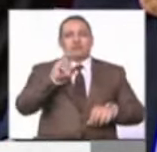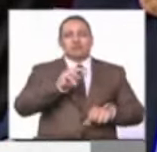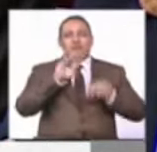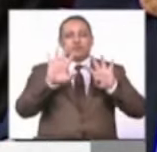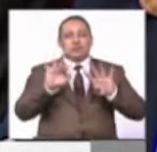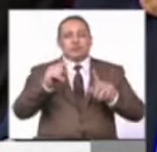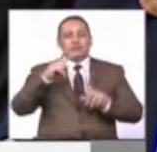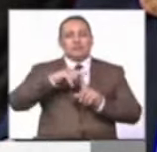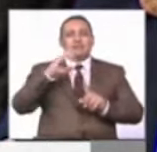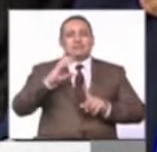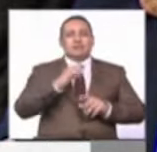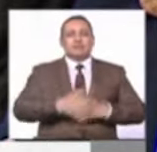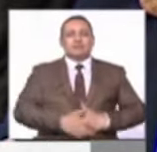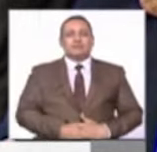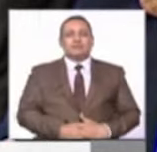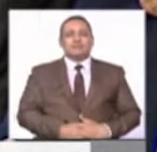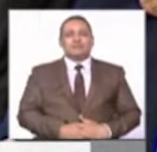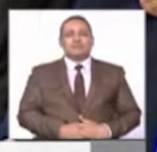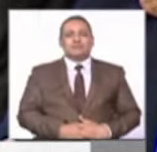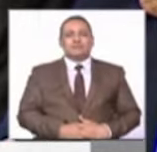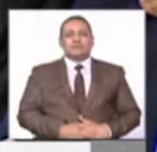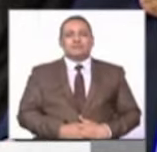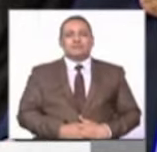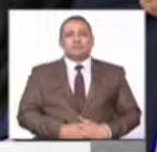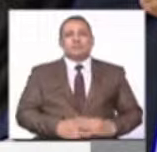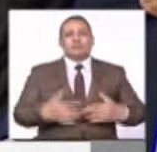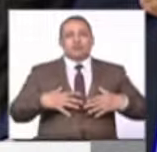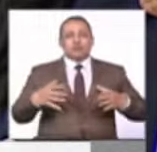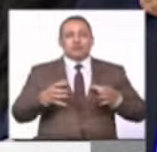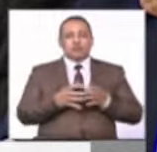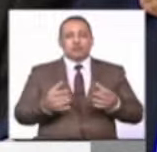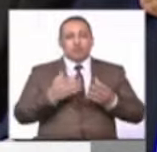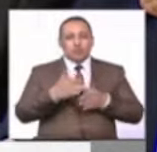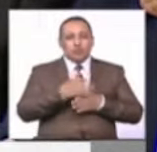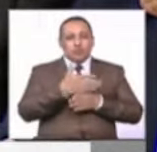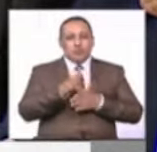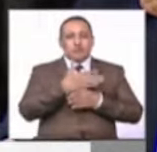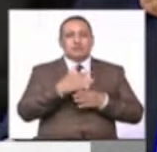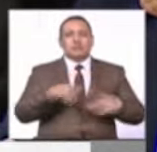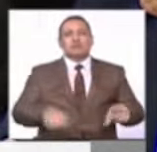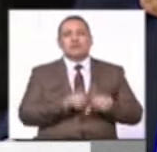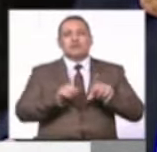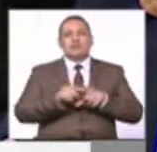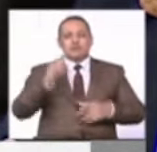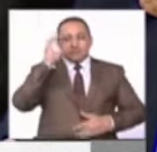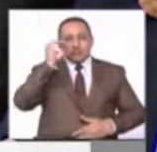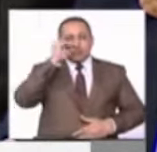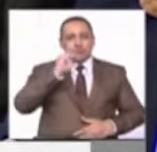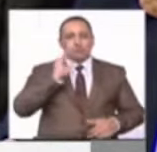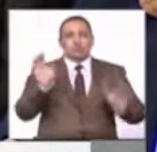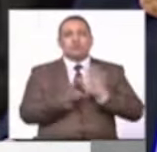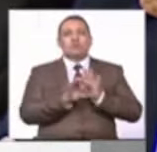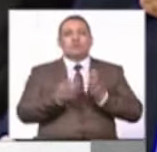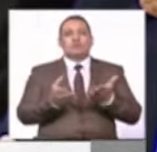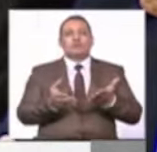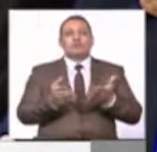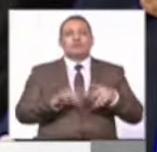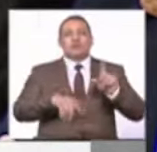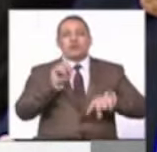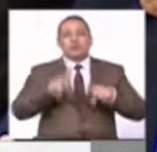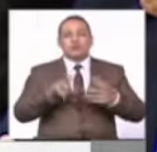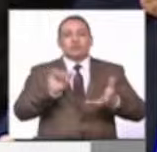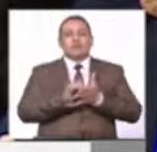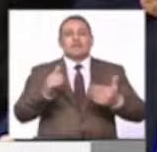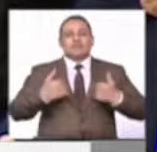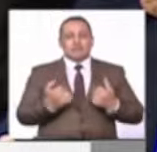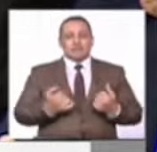del tribunal y nosotros compartimos este criterio de quien tiene